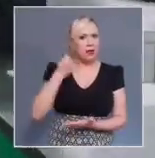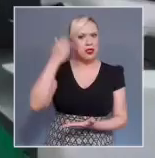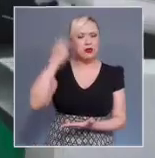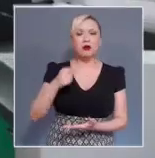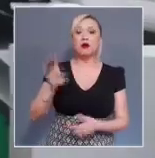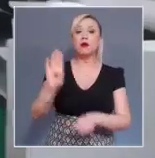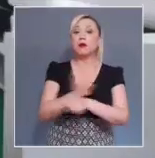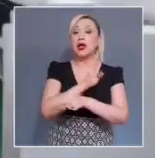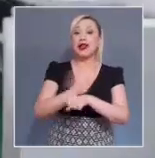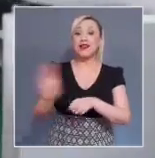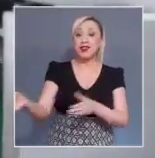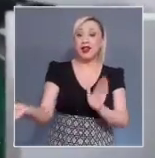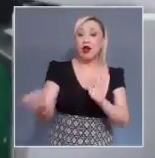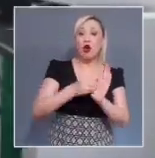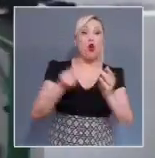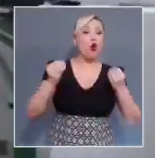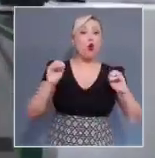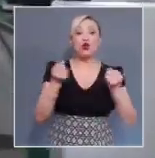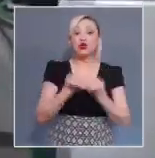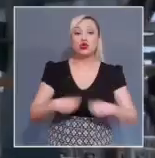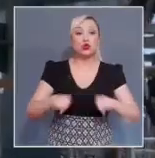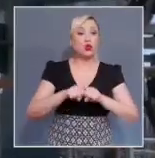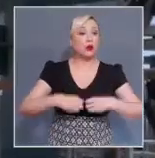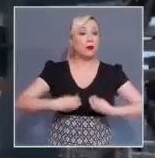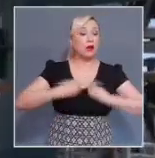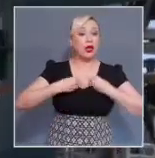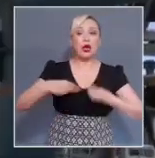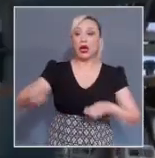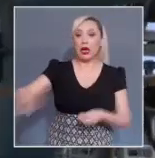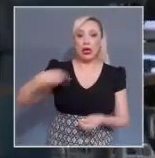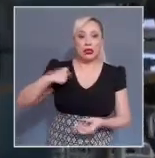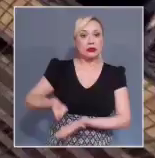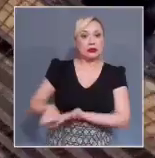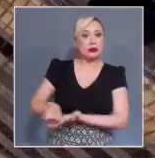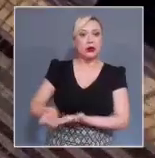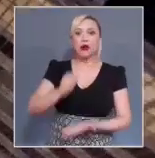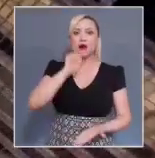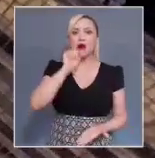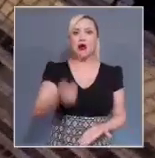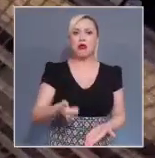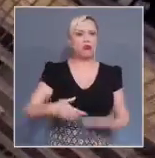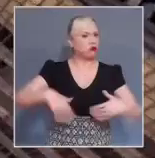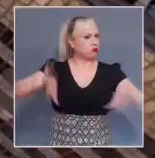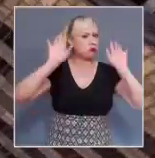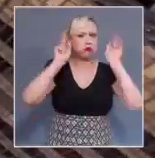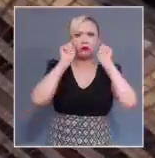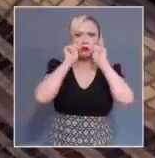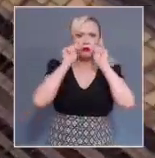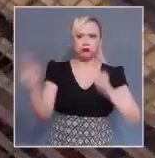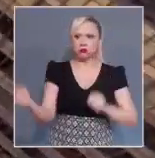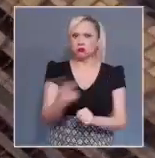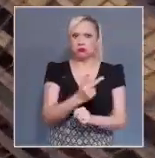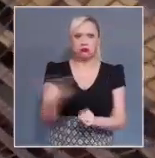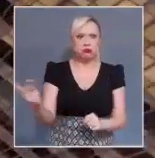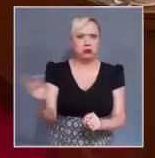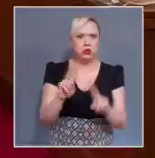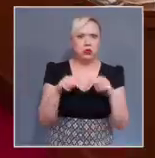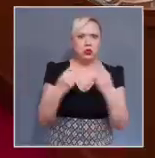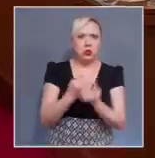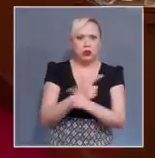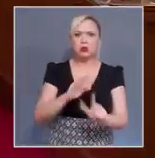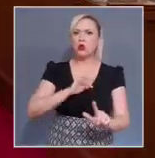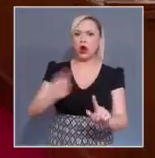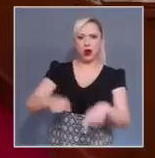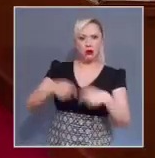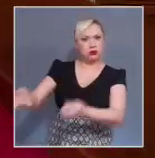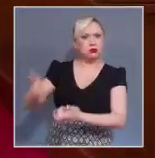de demostrar que dependía económicamente de su esposa. En otro asunto, la segunda sala resolvió que un sindicato que reclama la titularidad del